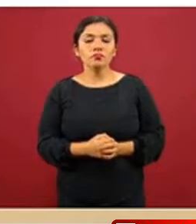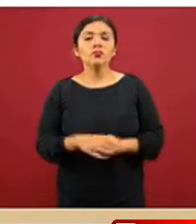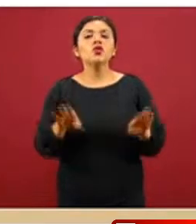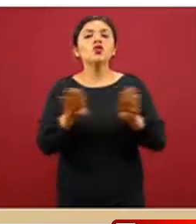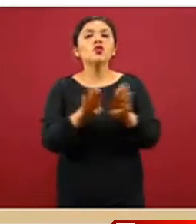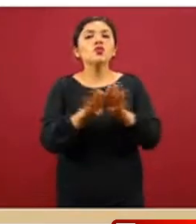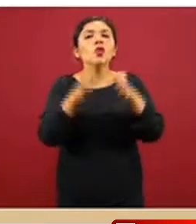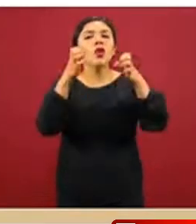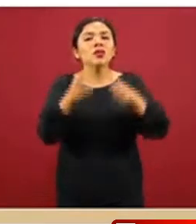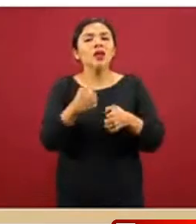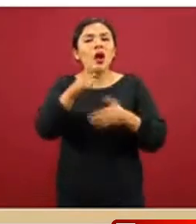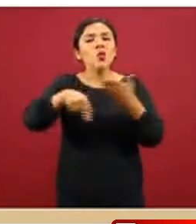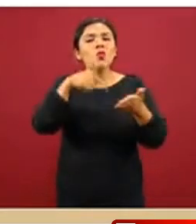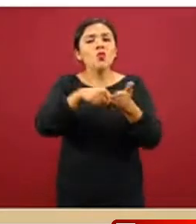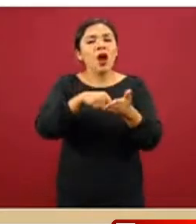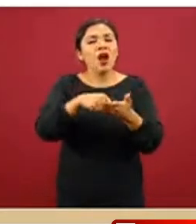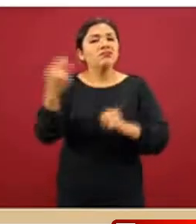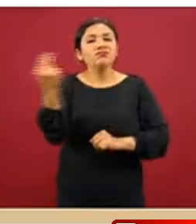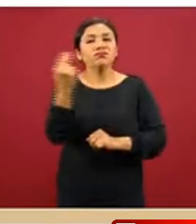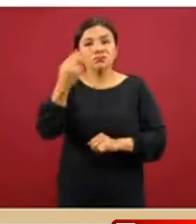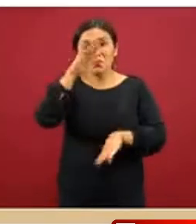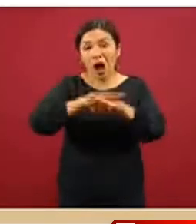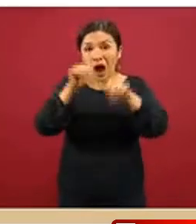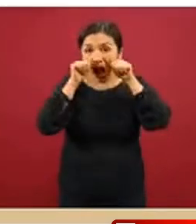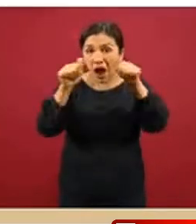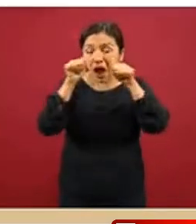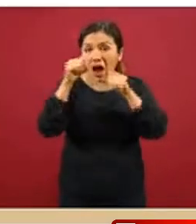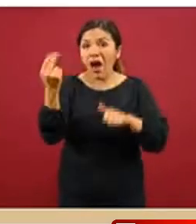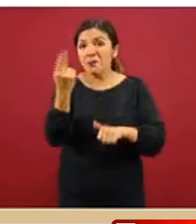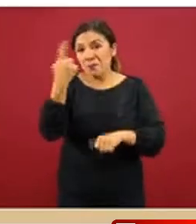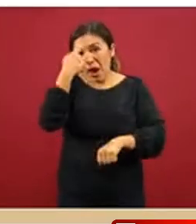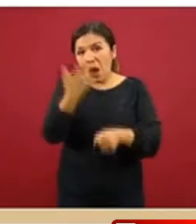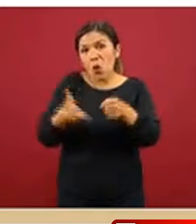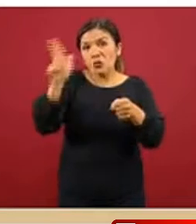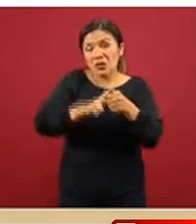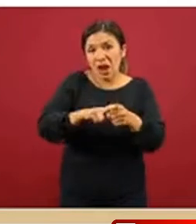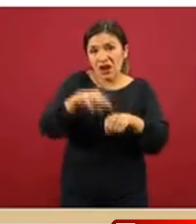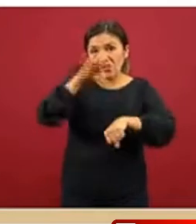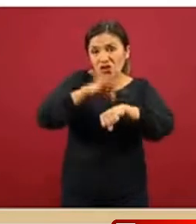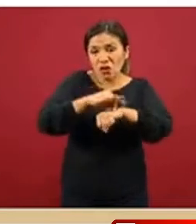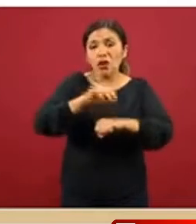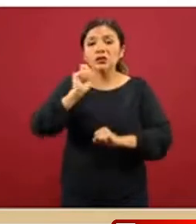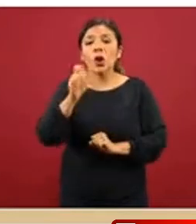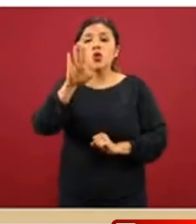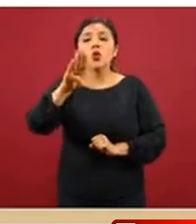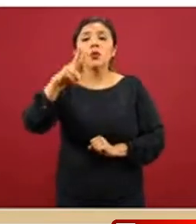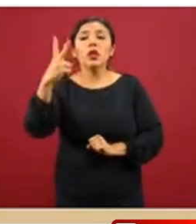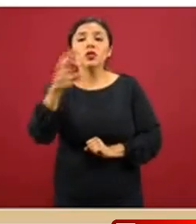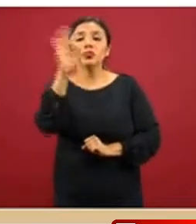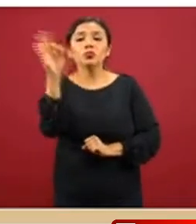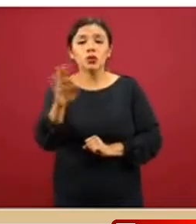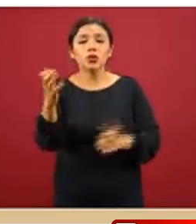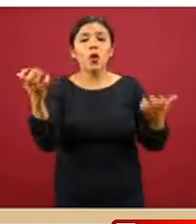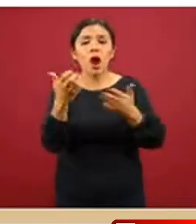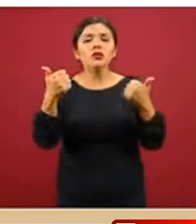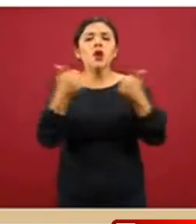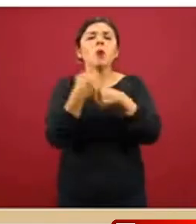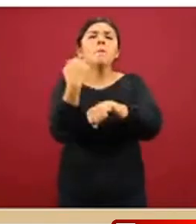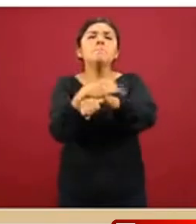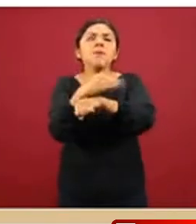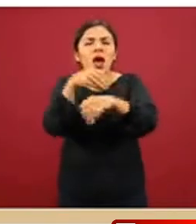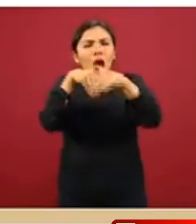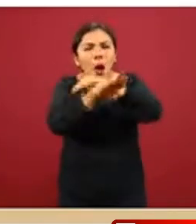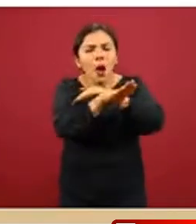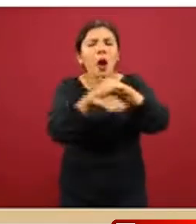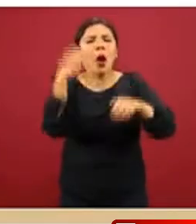la cual demandaron atención médica a los profesionales de la salud, el 92% lo hizo de manera ambulatoria,